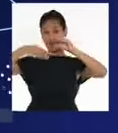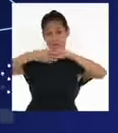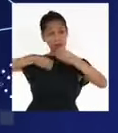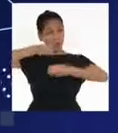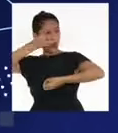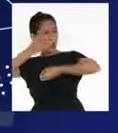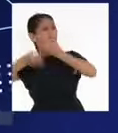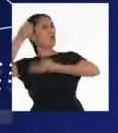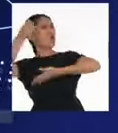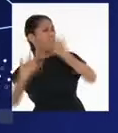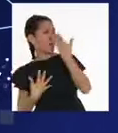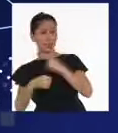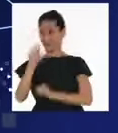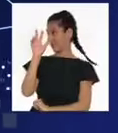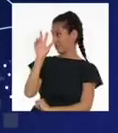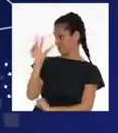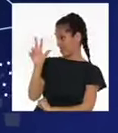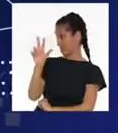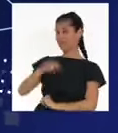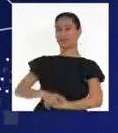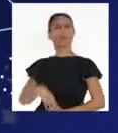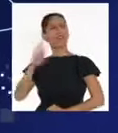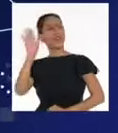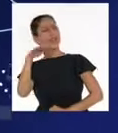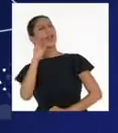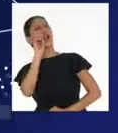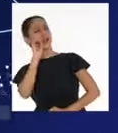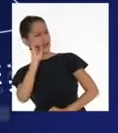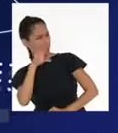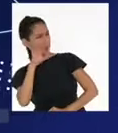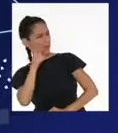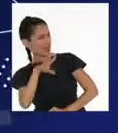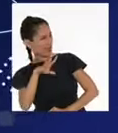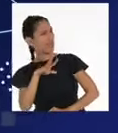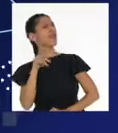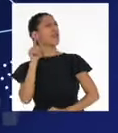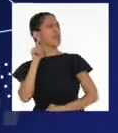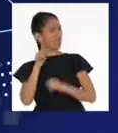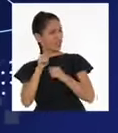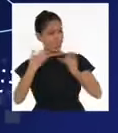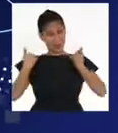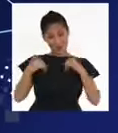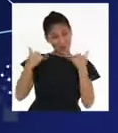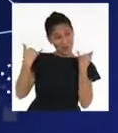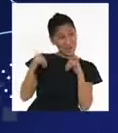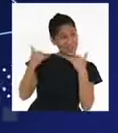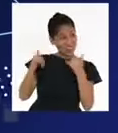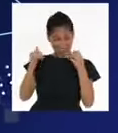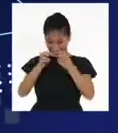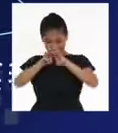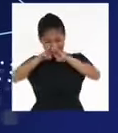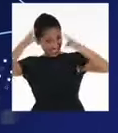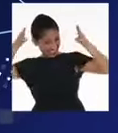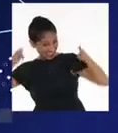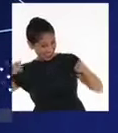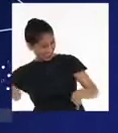Techi, ahora díctale a Macabot la frecuencia de la actividad jugar juegos de mesa.